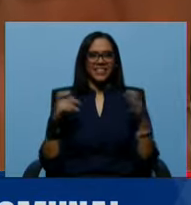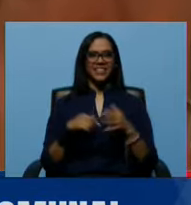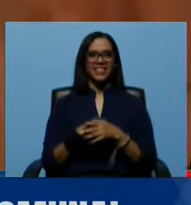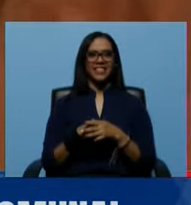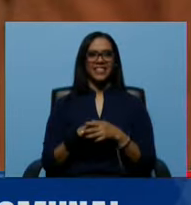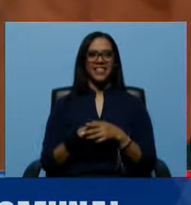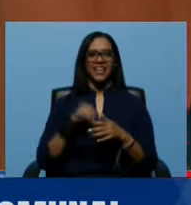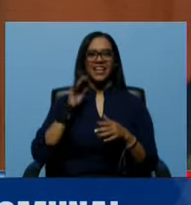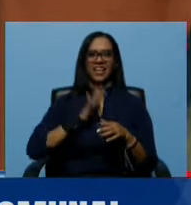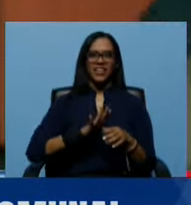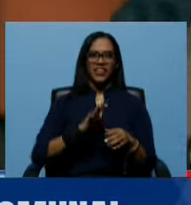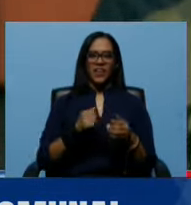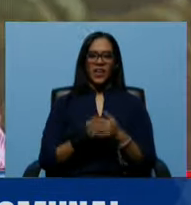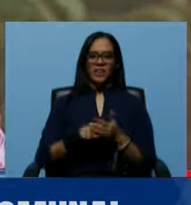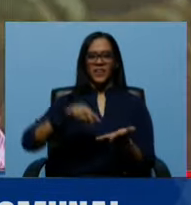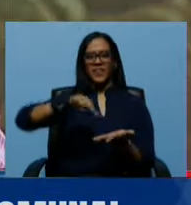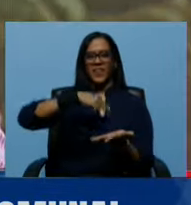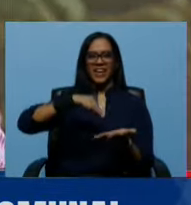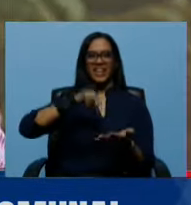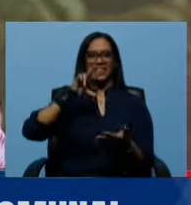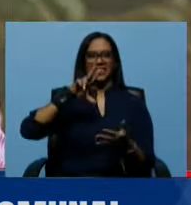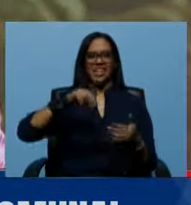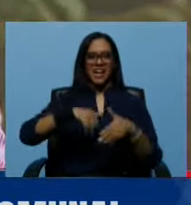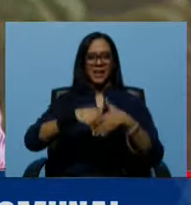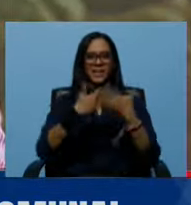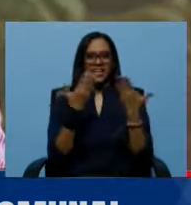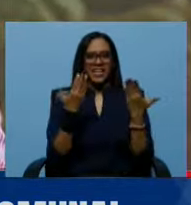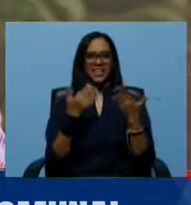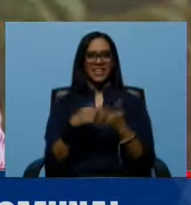Estuvimos puliendo la hebilla hasta las 3 de la mañana.